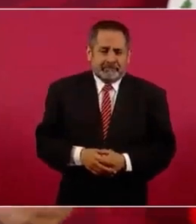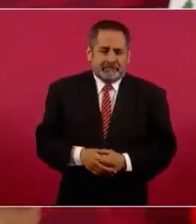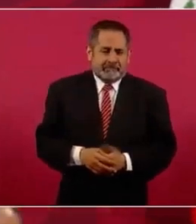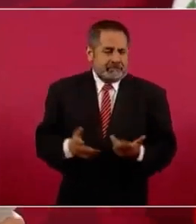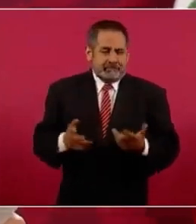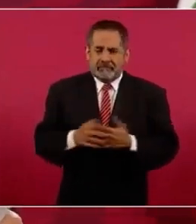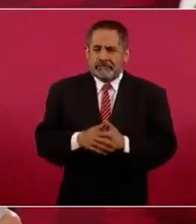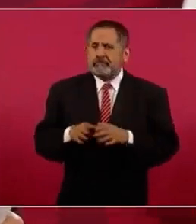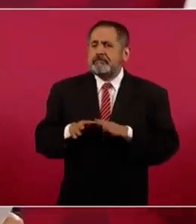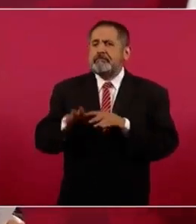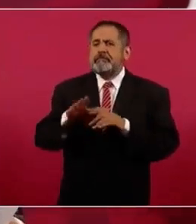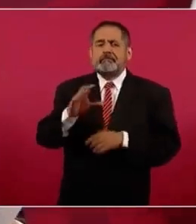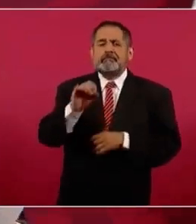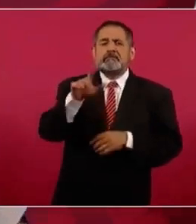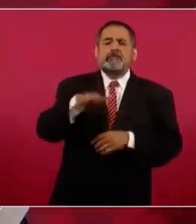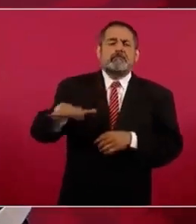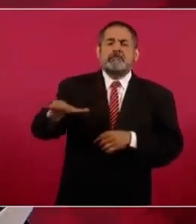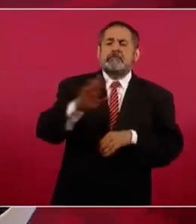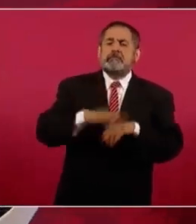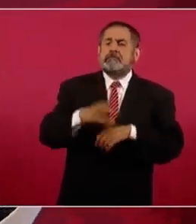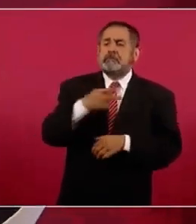Popular,